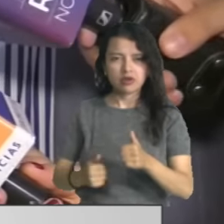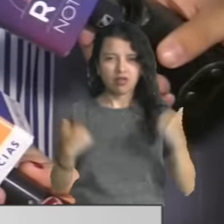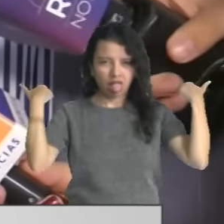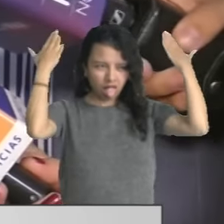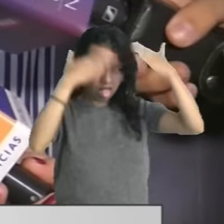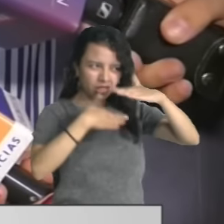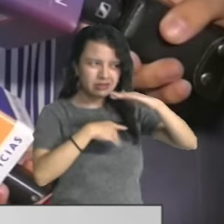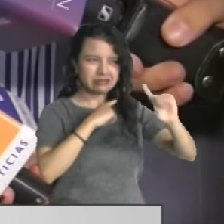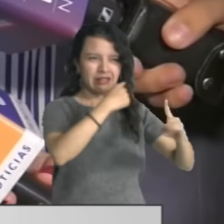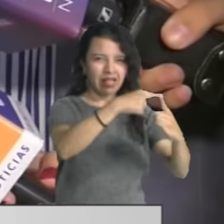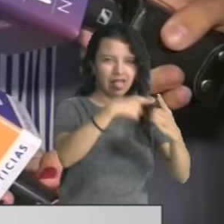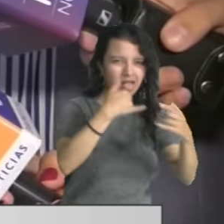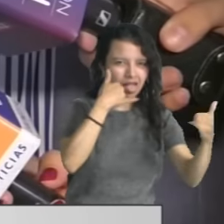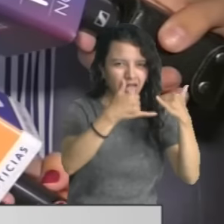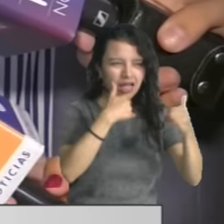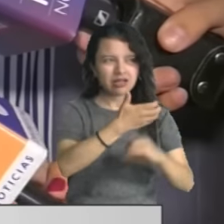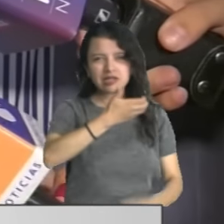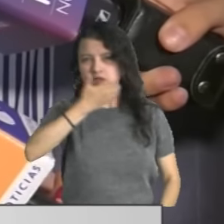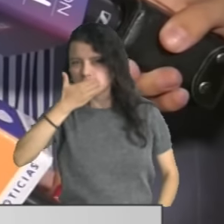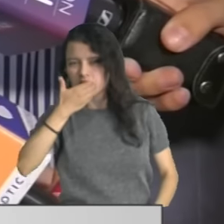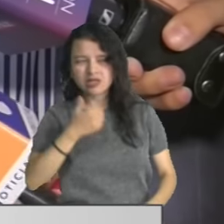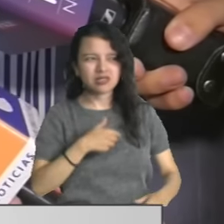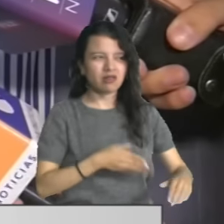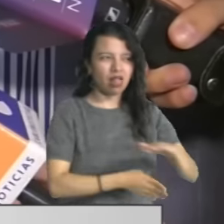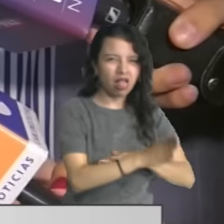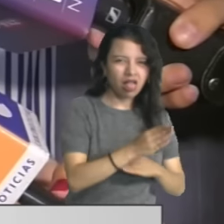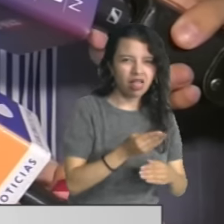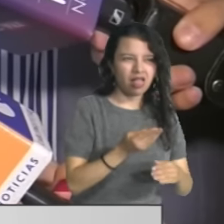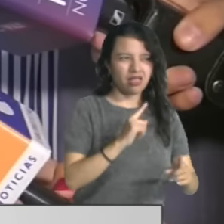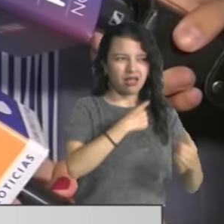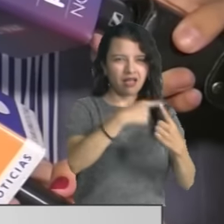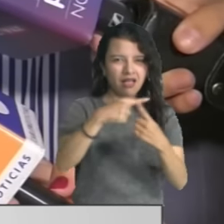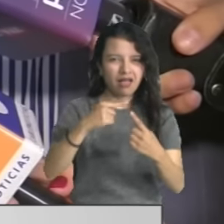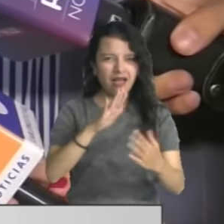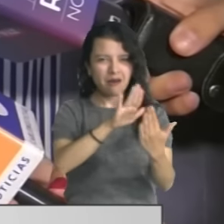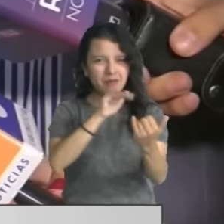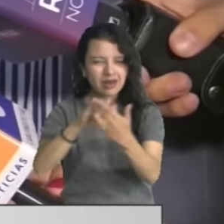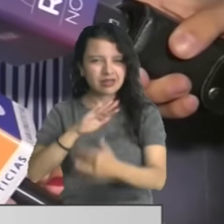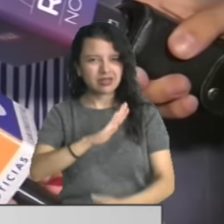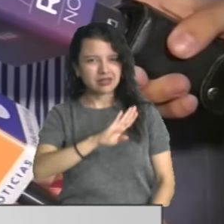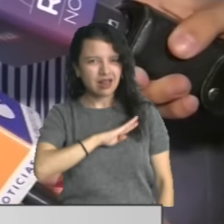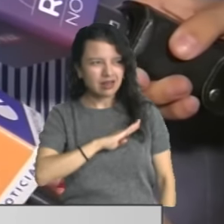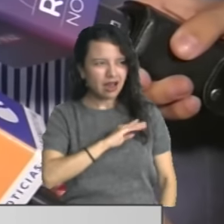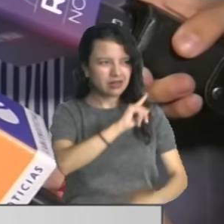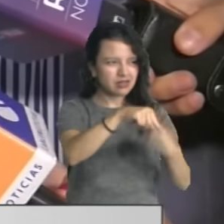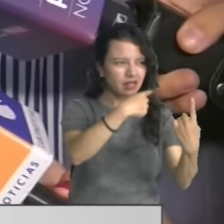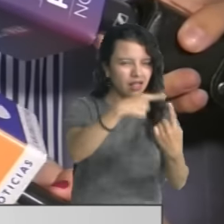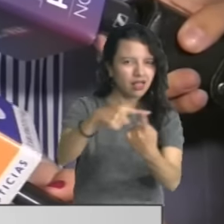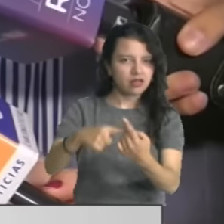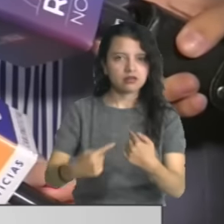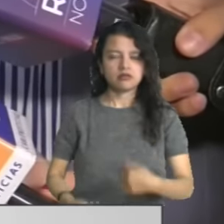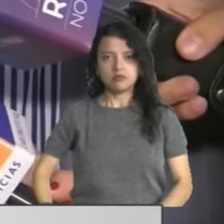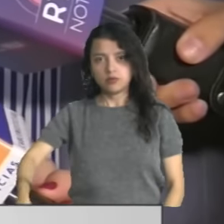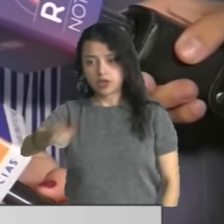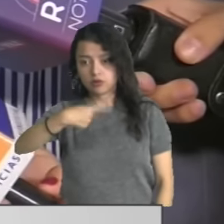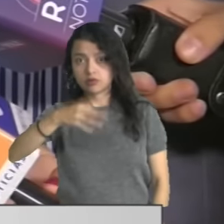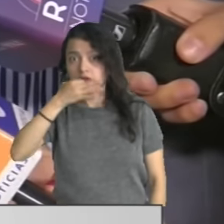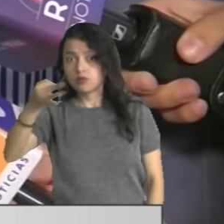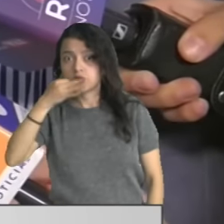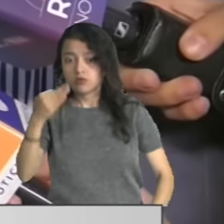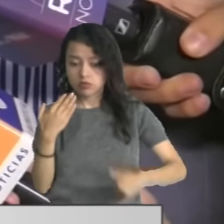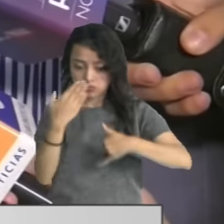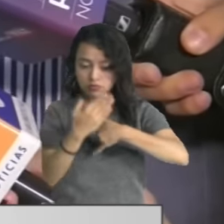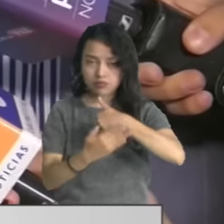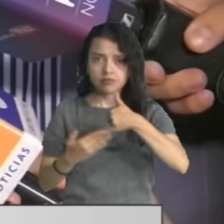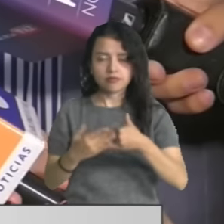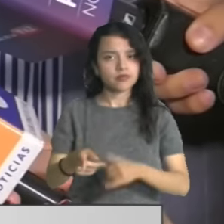extorsión, no son aceptables las amenazas, alcaldes que hemos recibido denuncias en muchas partes del país y no